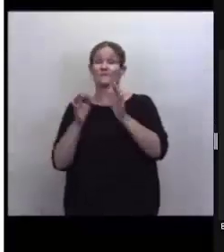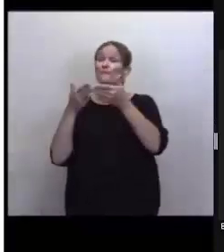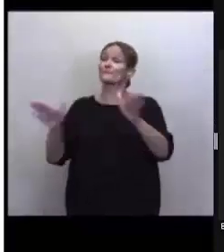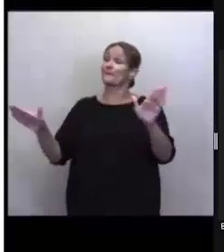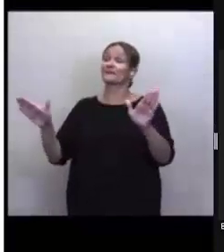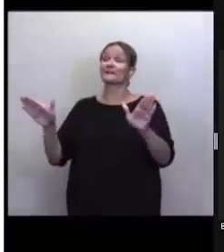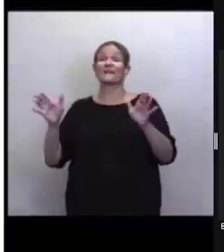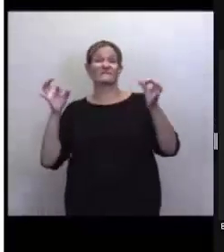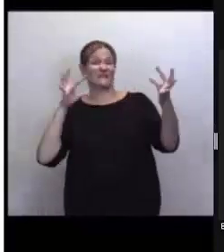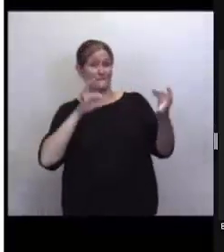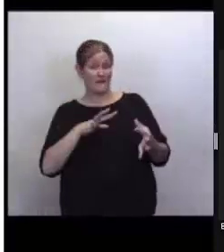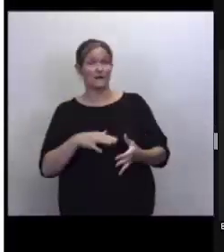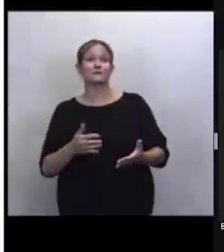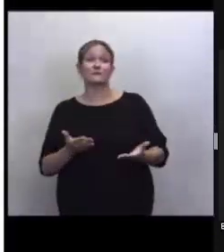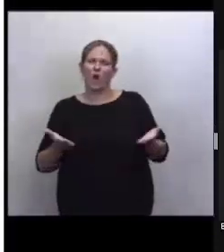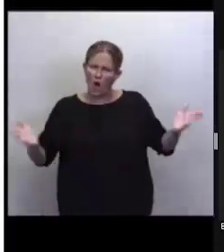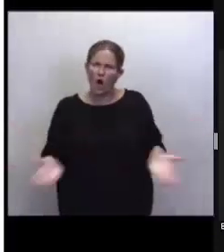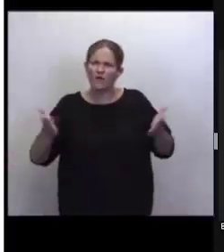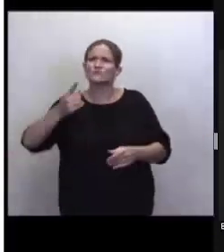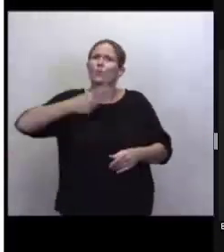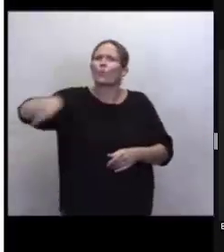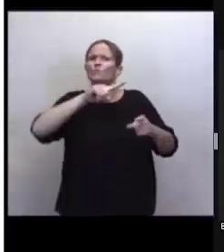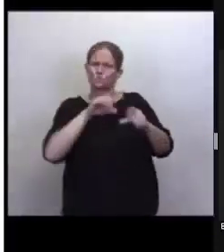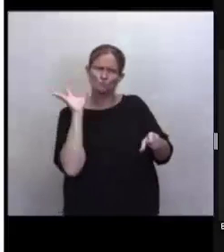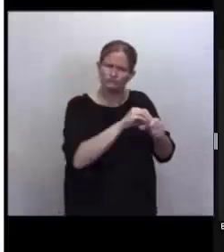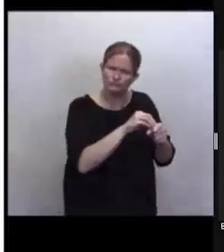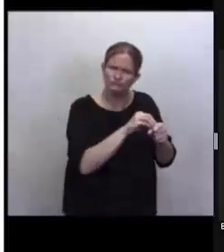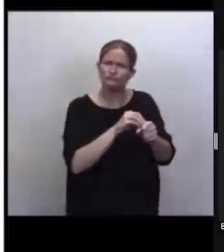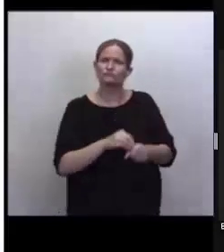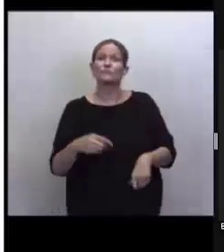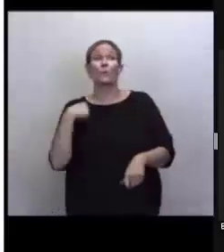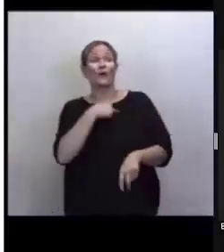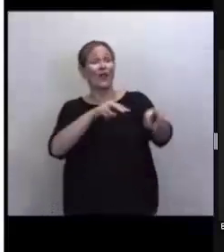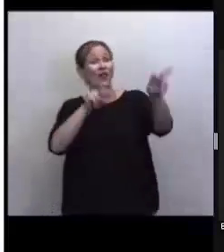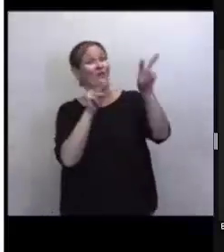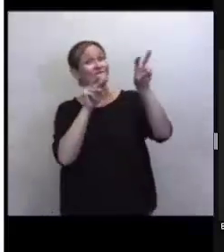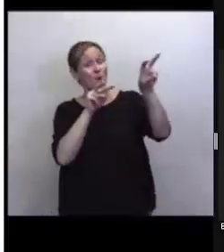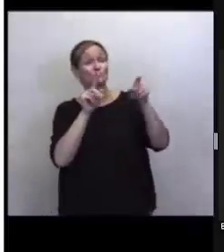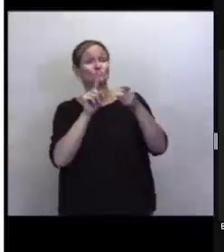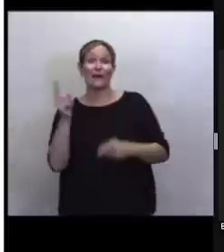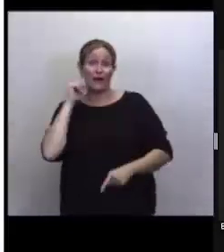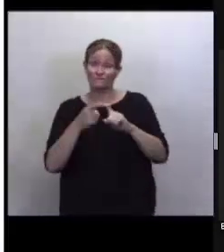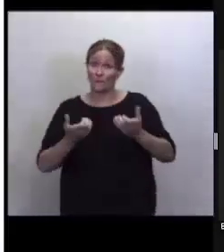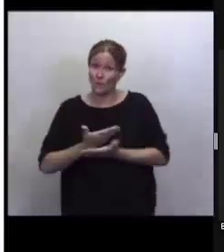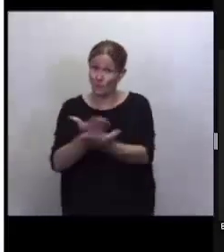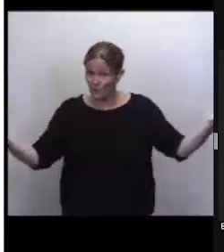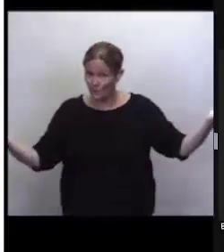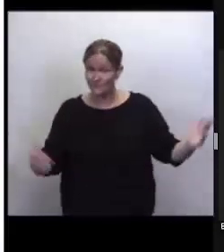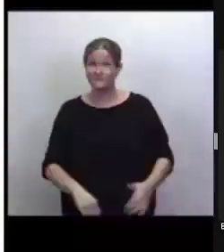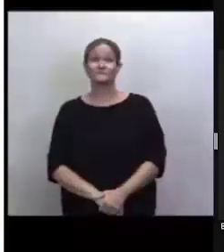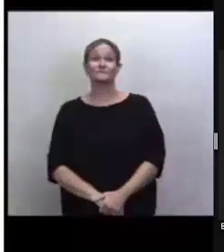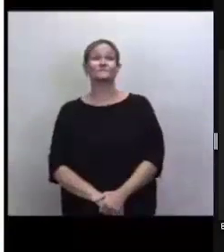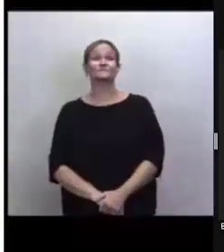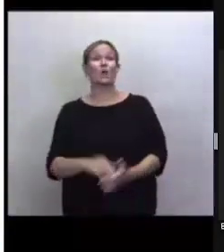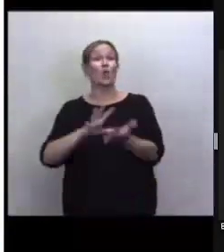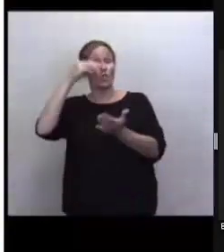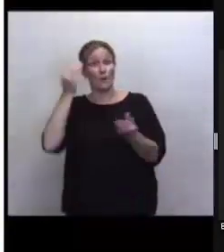lo animamos a que envíe sus comentarios y preguntas. Esperamos que se comunique con nosotros.